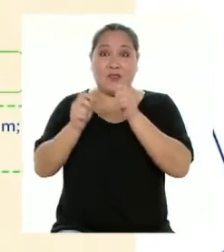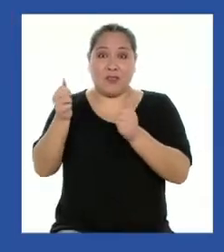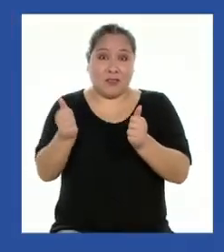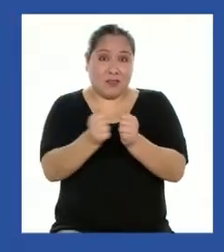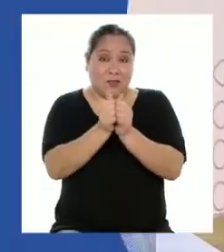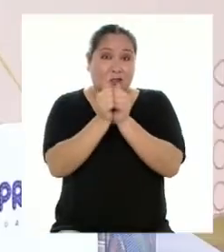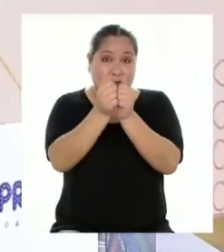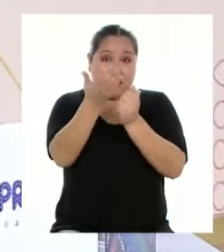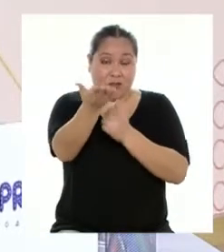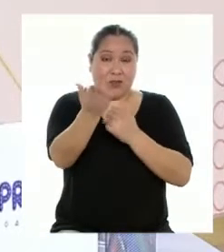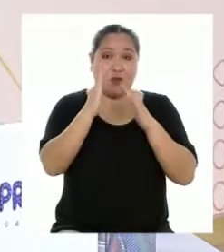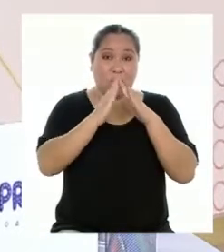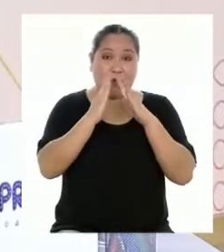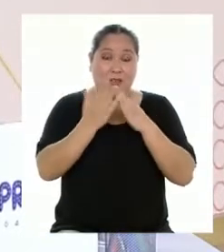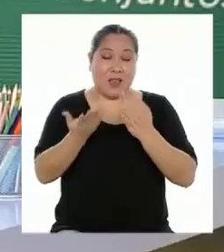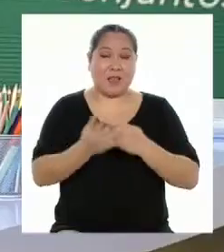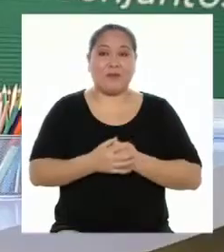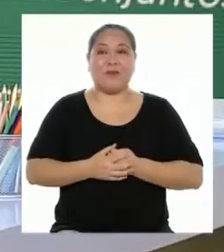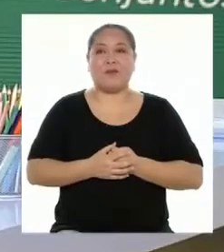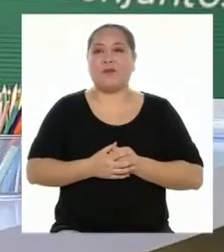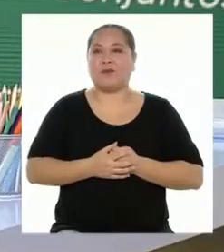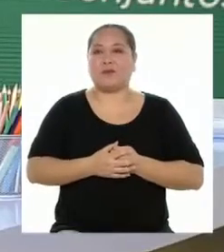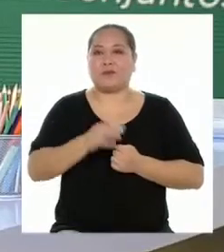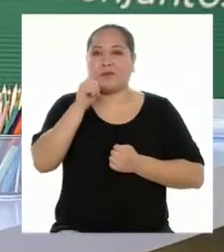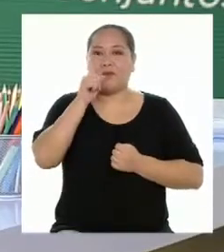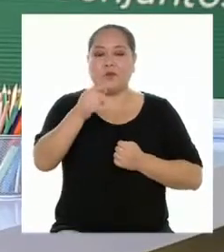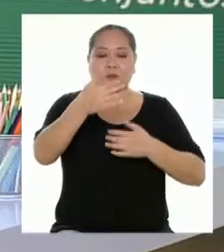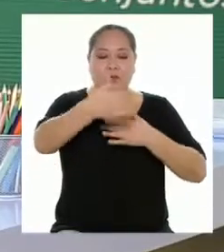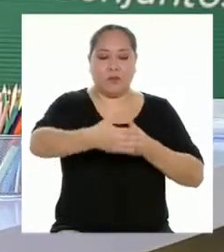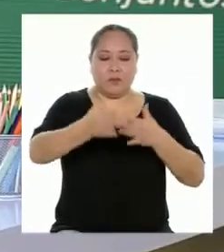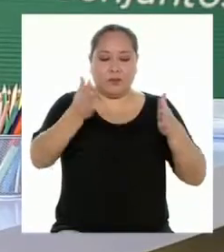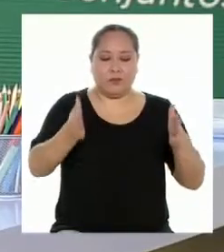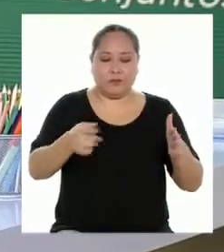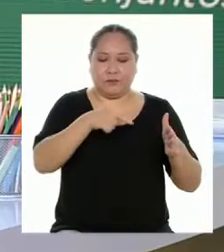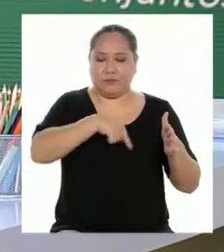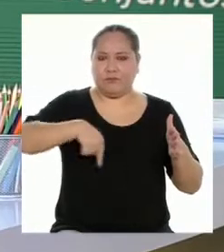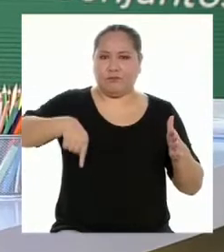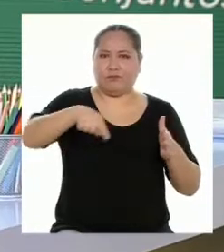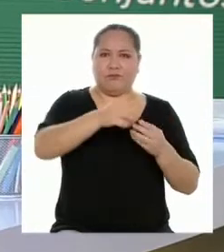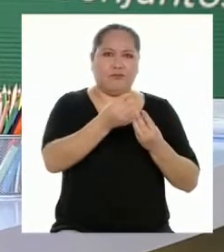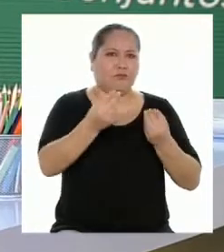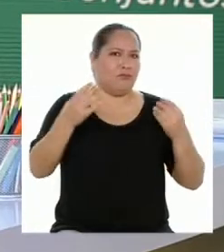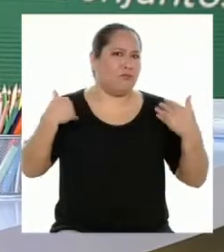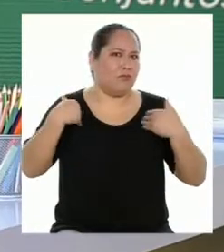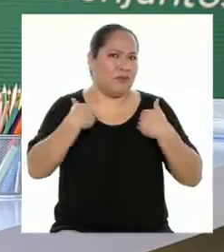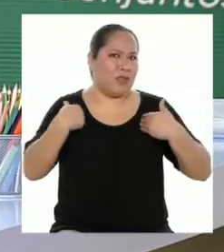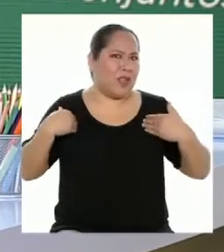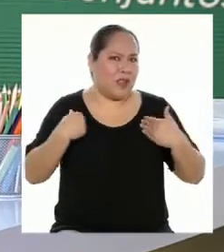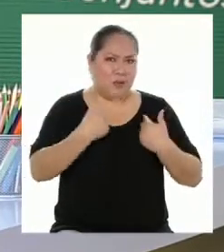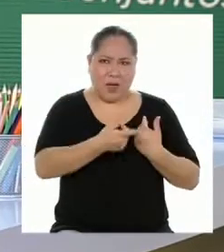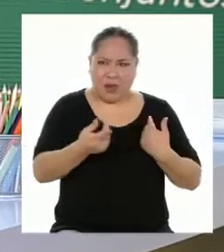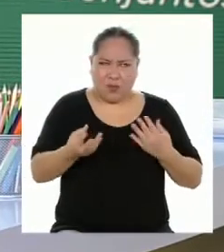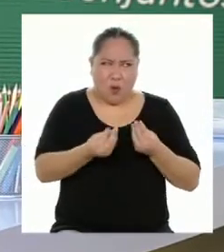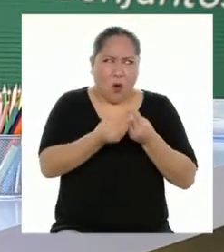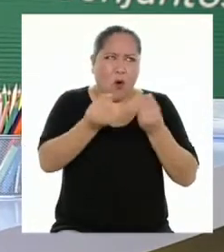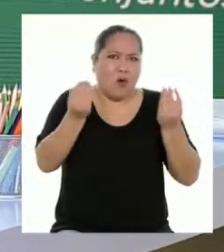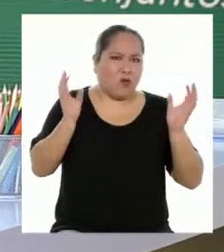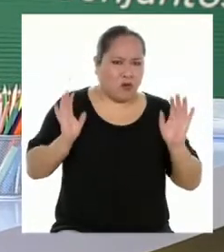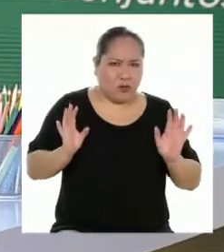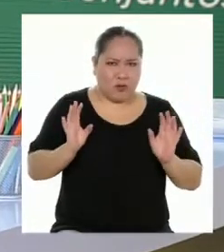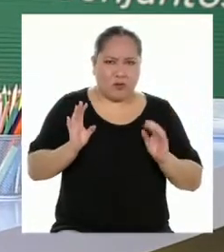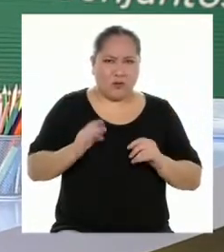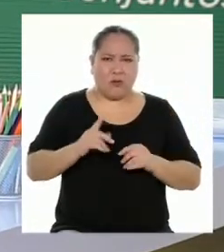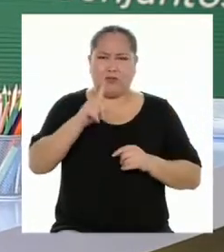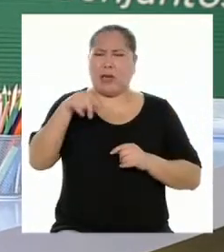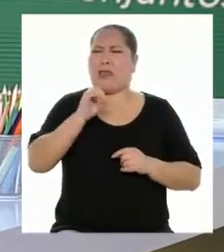casa. Veamos. ¿En un corral entran infinitos animales? Pues no. Eso quiere